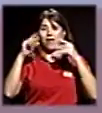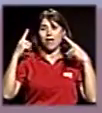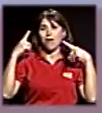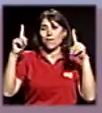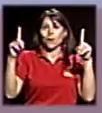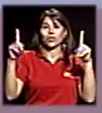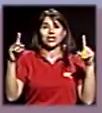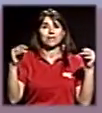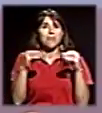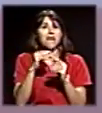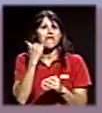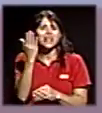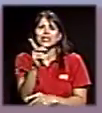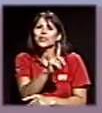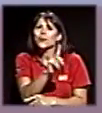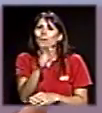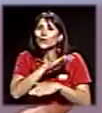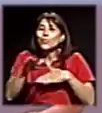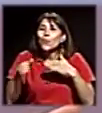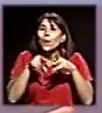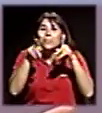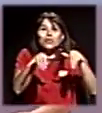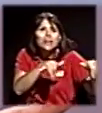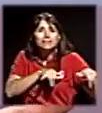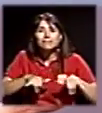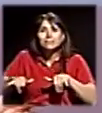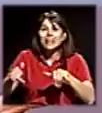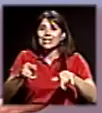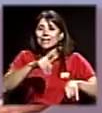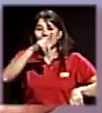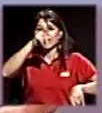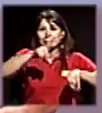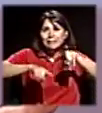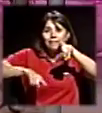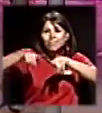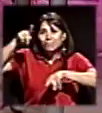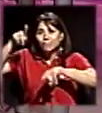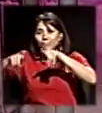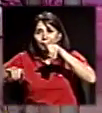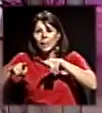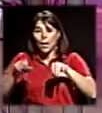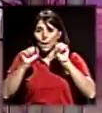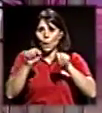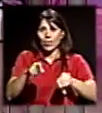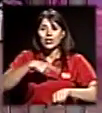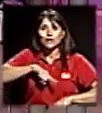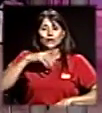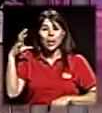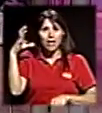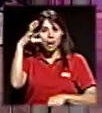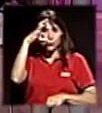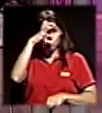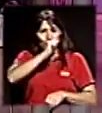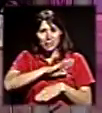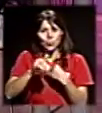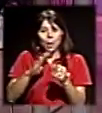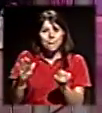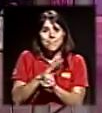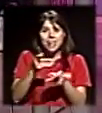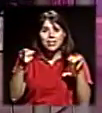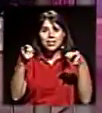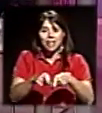más fácil todos tenemos este este oleaje el poder estar ahí en conciencia plena es lo que